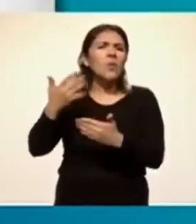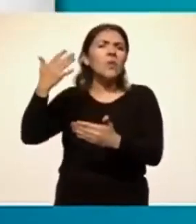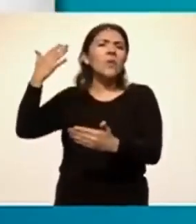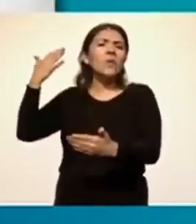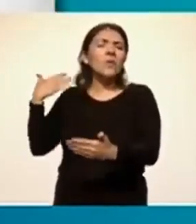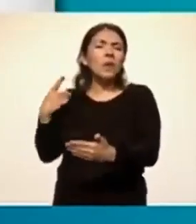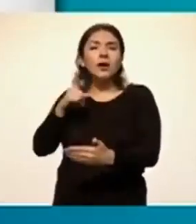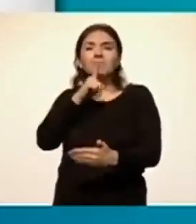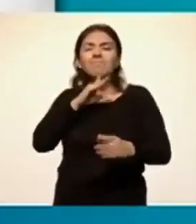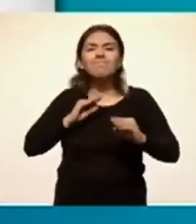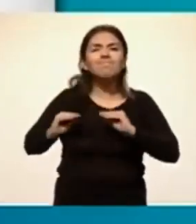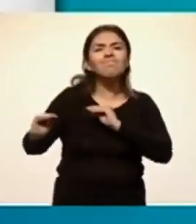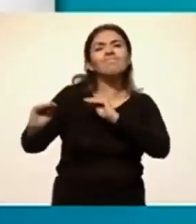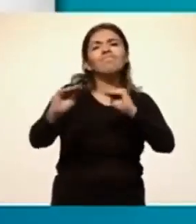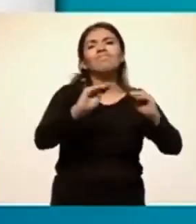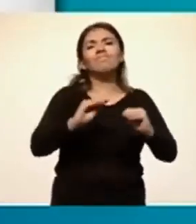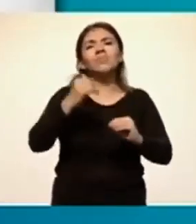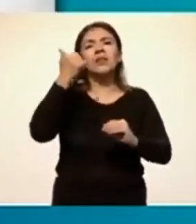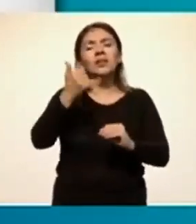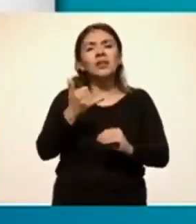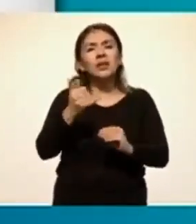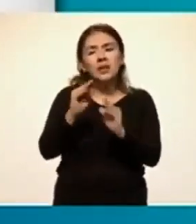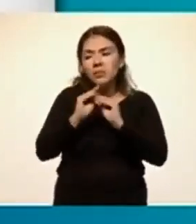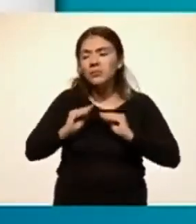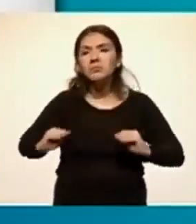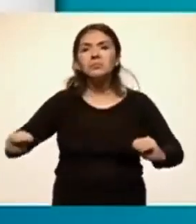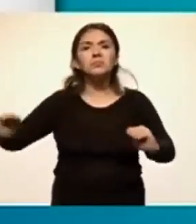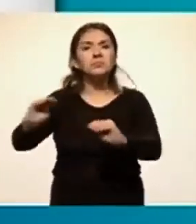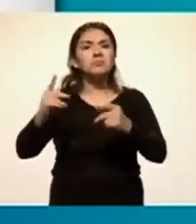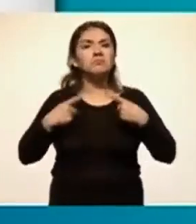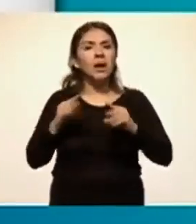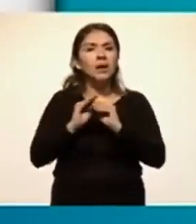del silencio y de la ausencia.